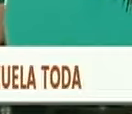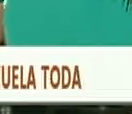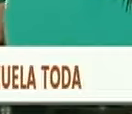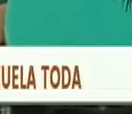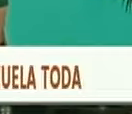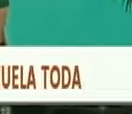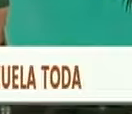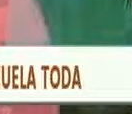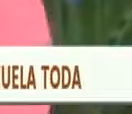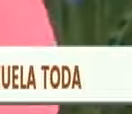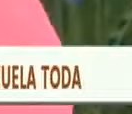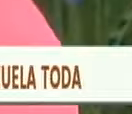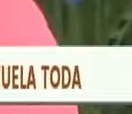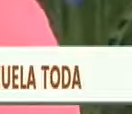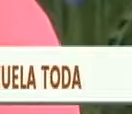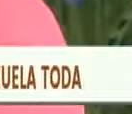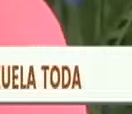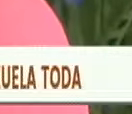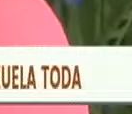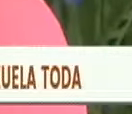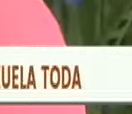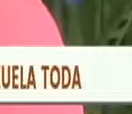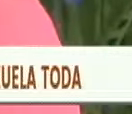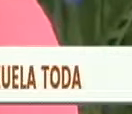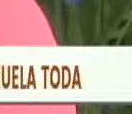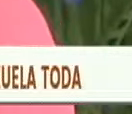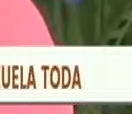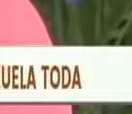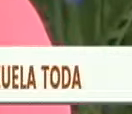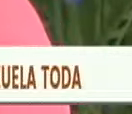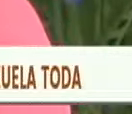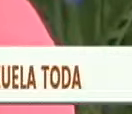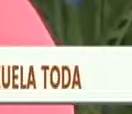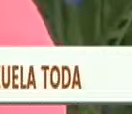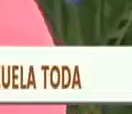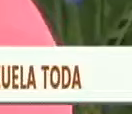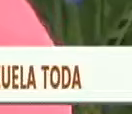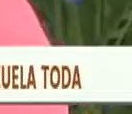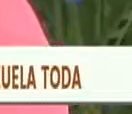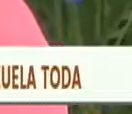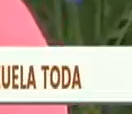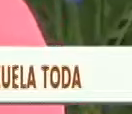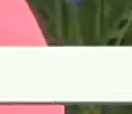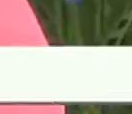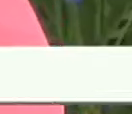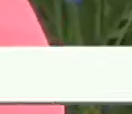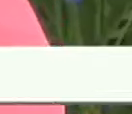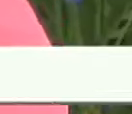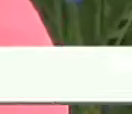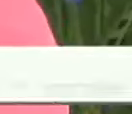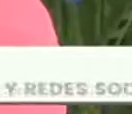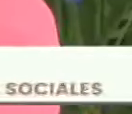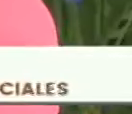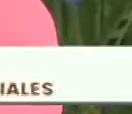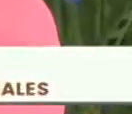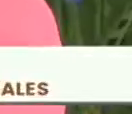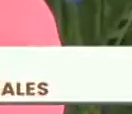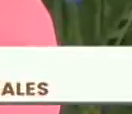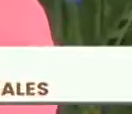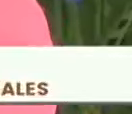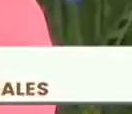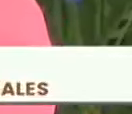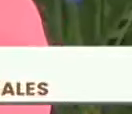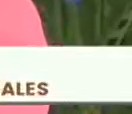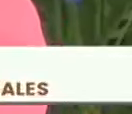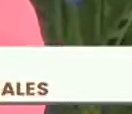Queremos hacer primero una felicitación a todo el pueblo de Venezuela por esa masiva participación en el arranque de la